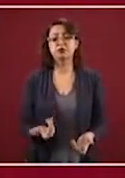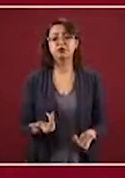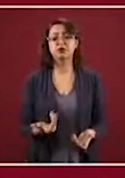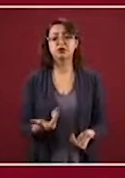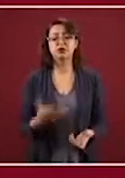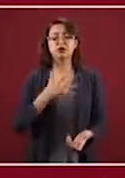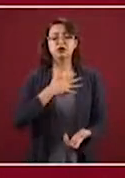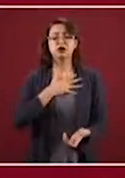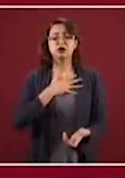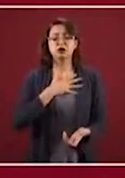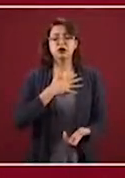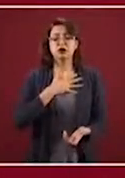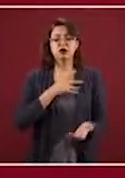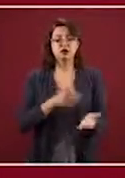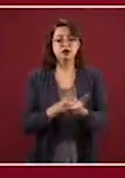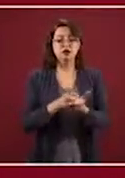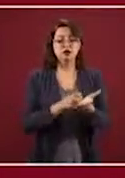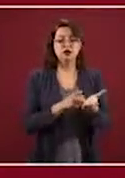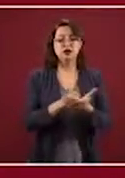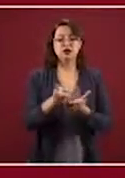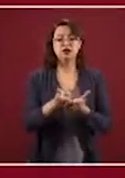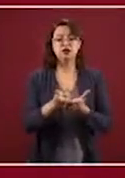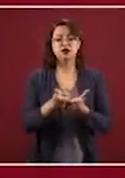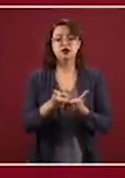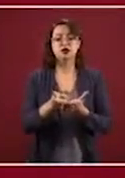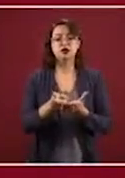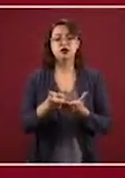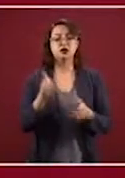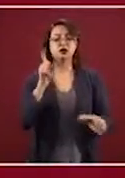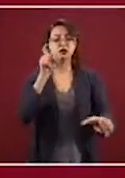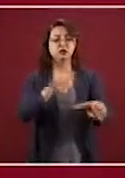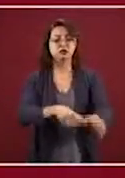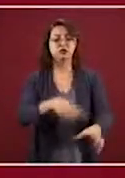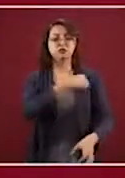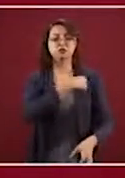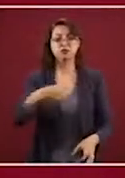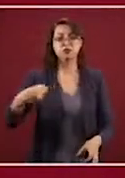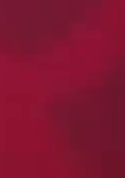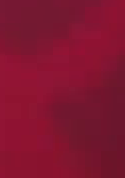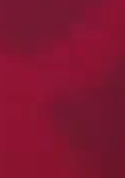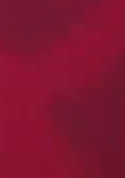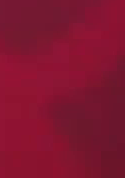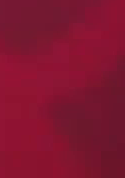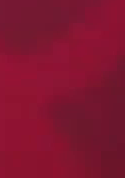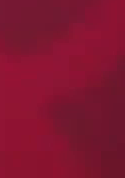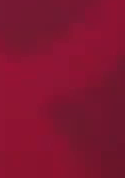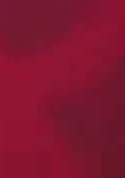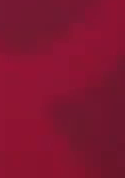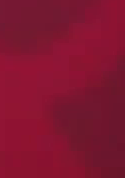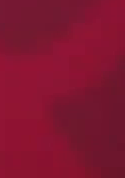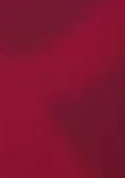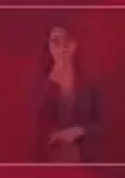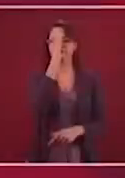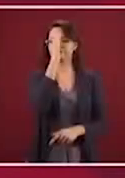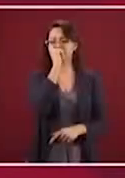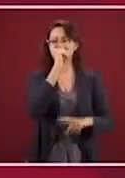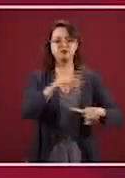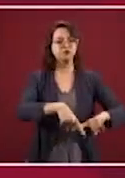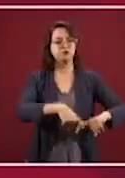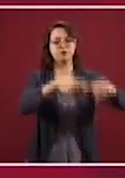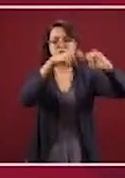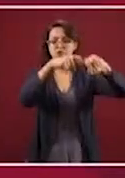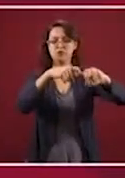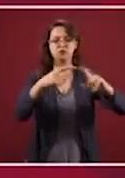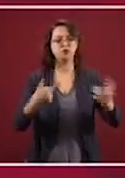mis derechos como militante de ese partido, porque tengo que actuar